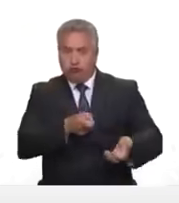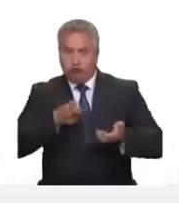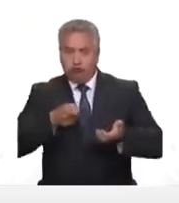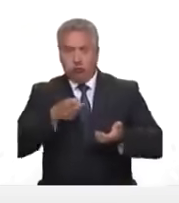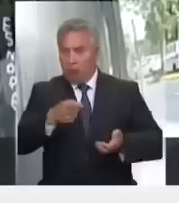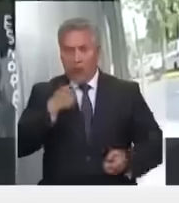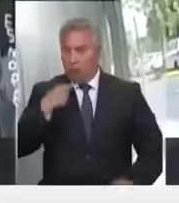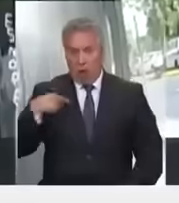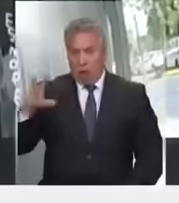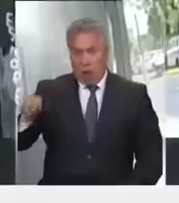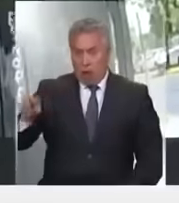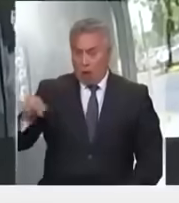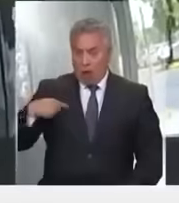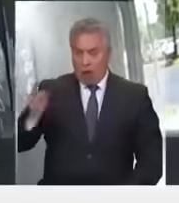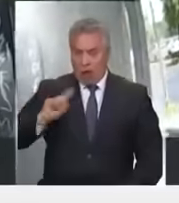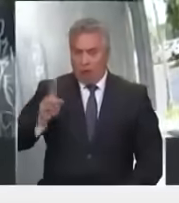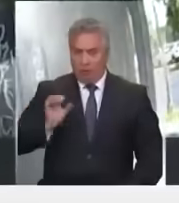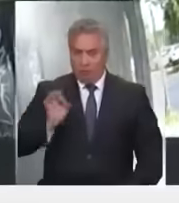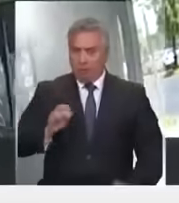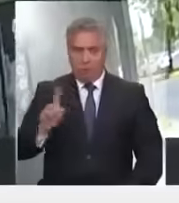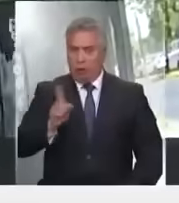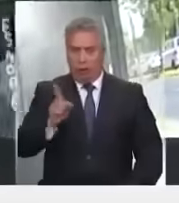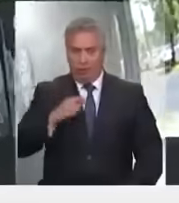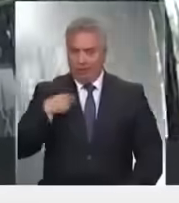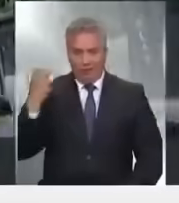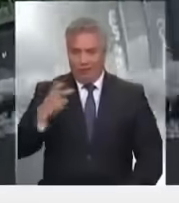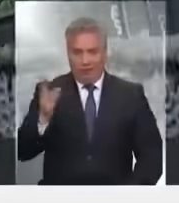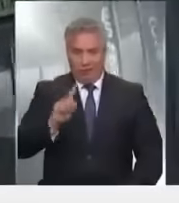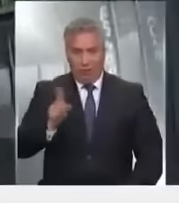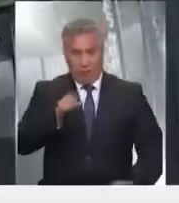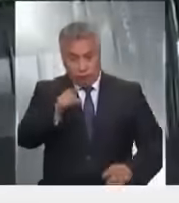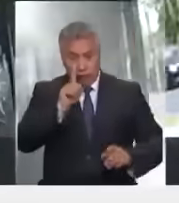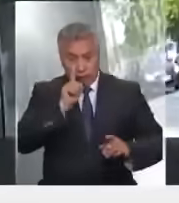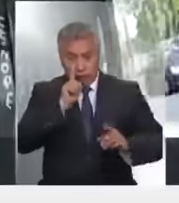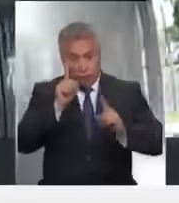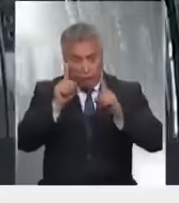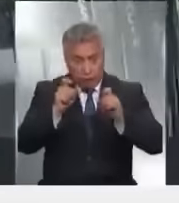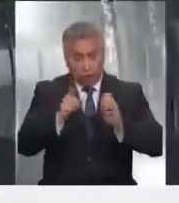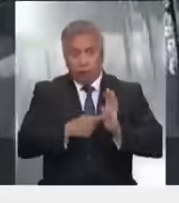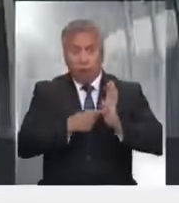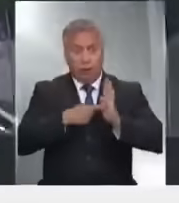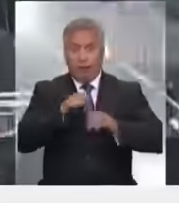sigue negando. No, pero no, si no pasa nada. ¿No tenía alguna foto?